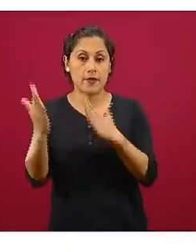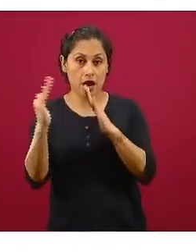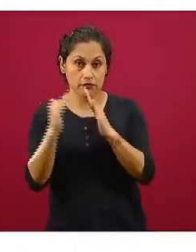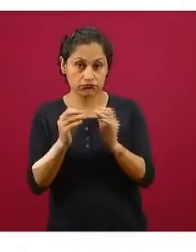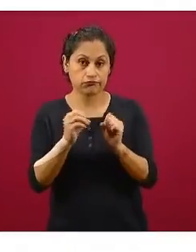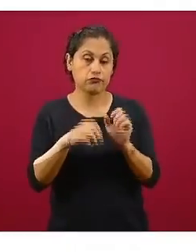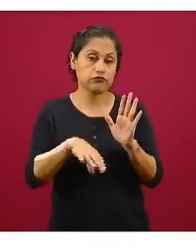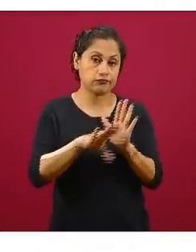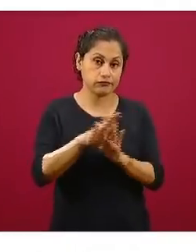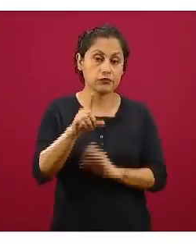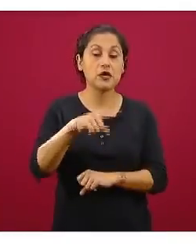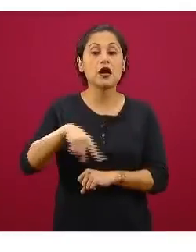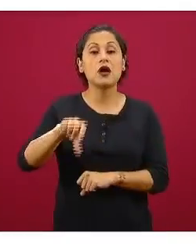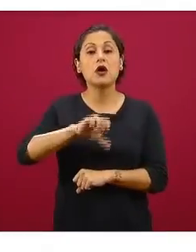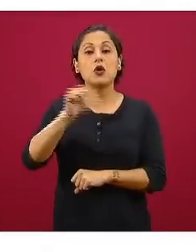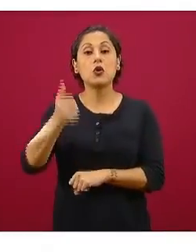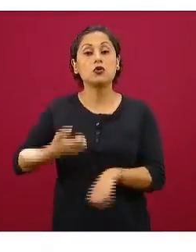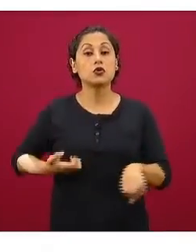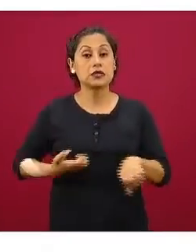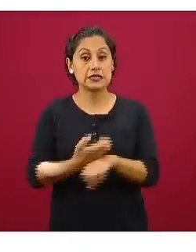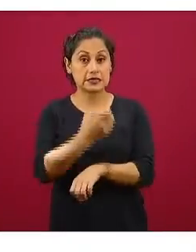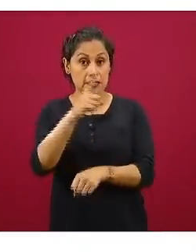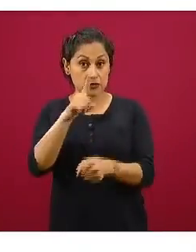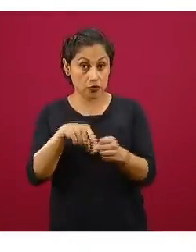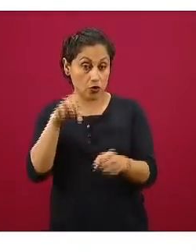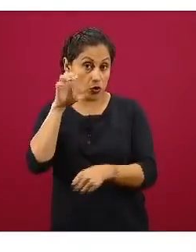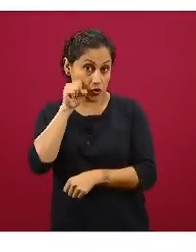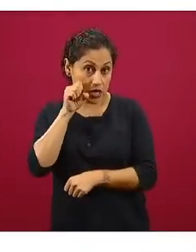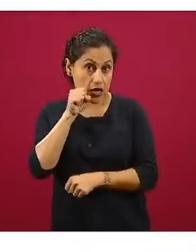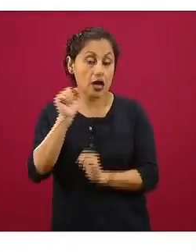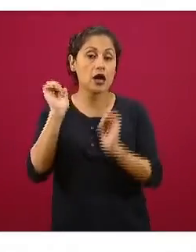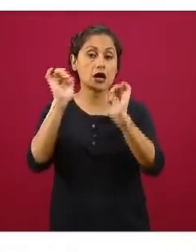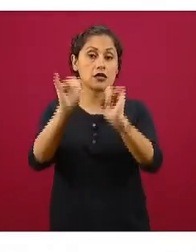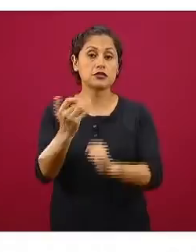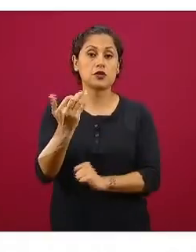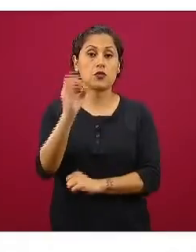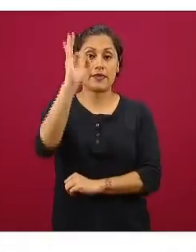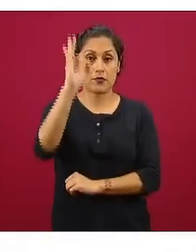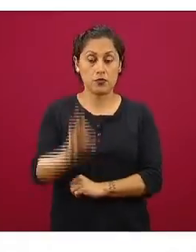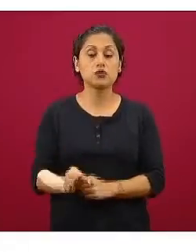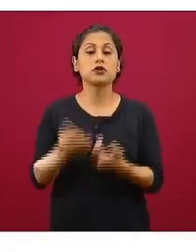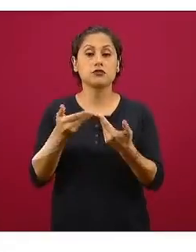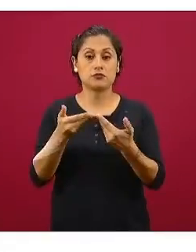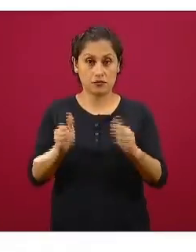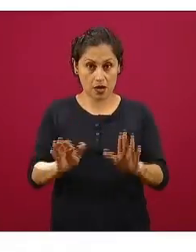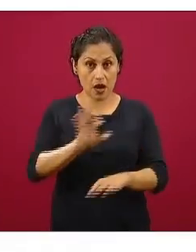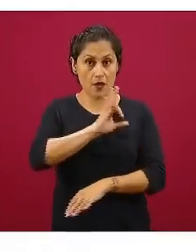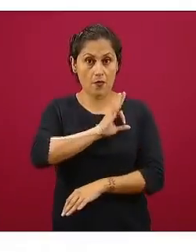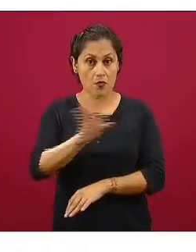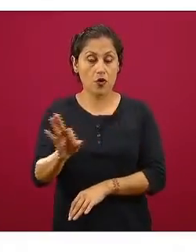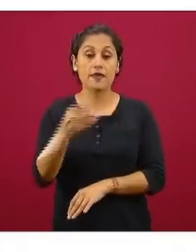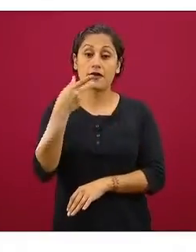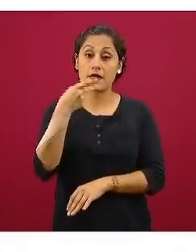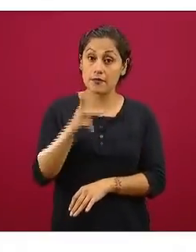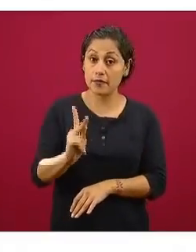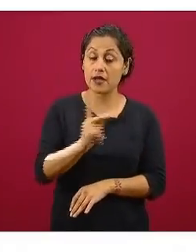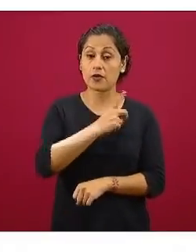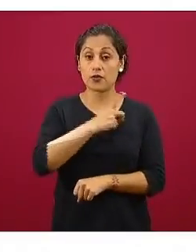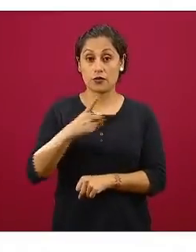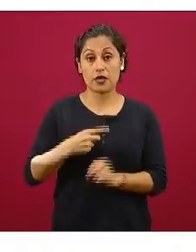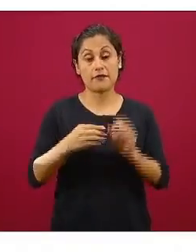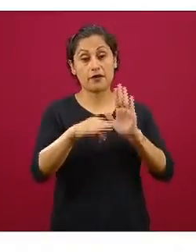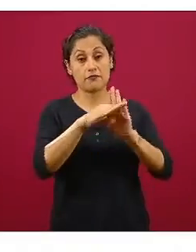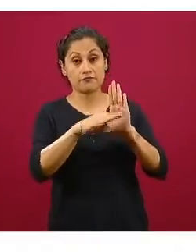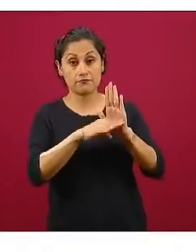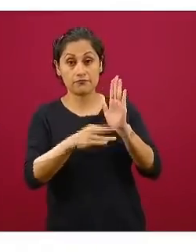Los estados que ya están en color naranja pueden al 50% operar, teniendo siempre presente las